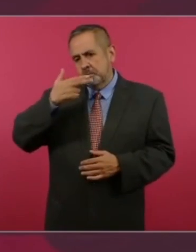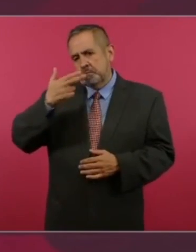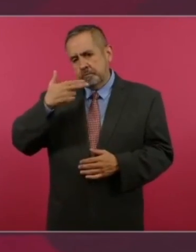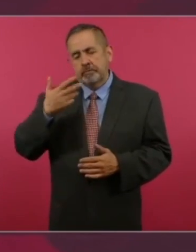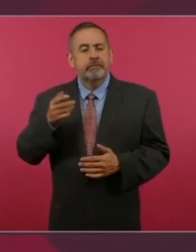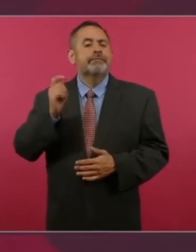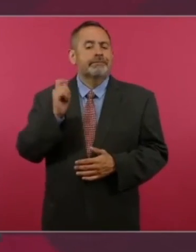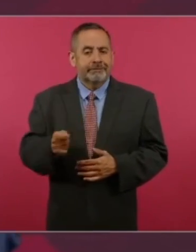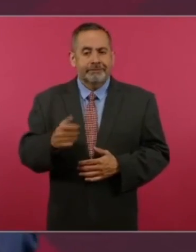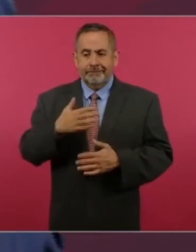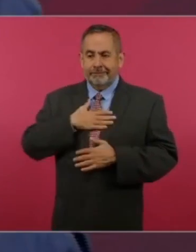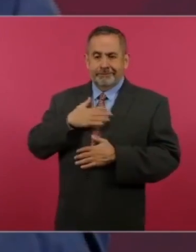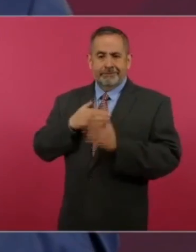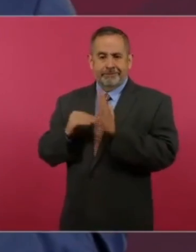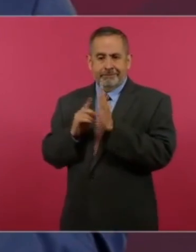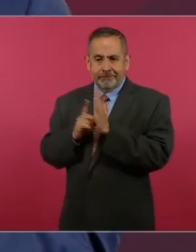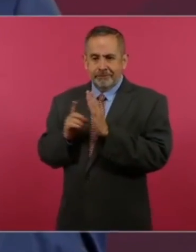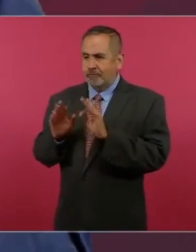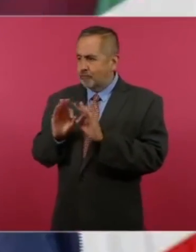funcionado nuestra estrategia,